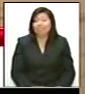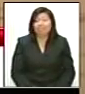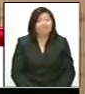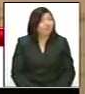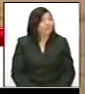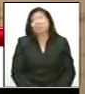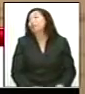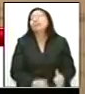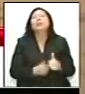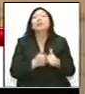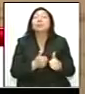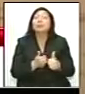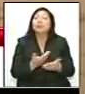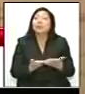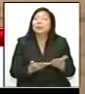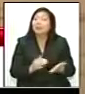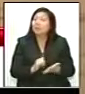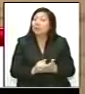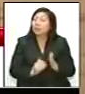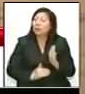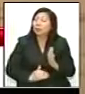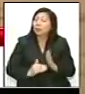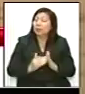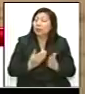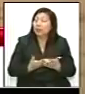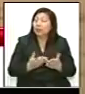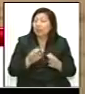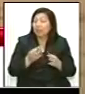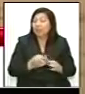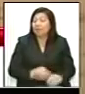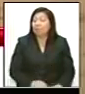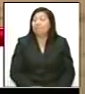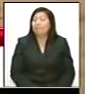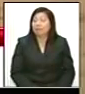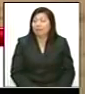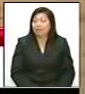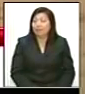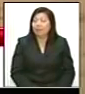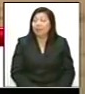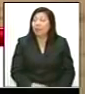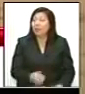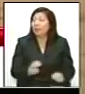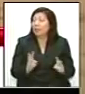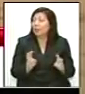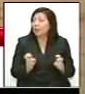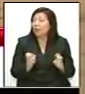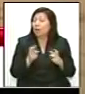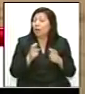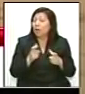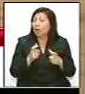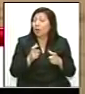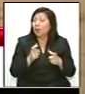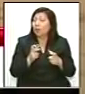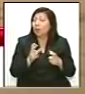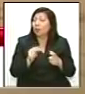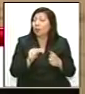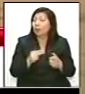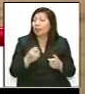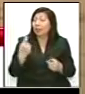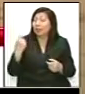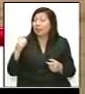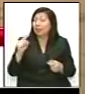la percepción, a veces la percepción supera la realidad. Entonces, otro punto es el control de motos y